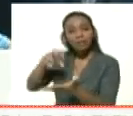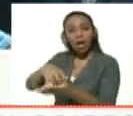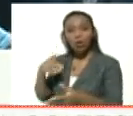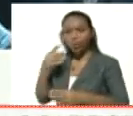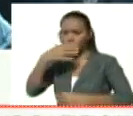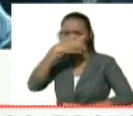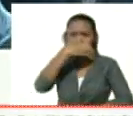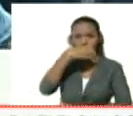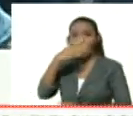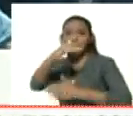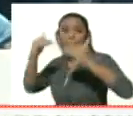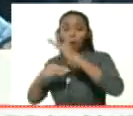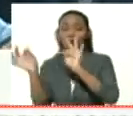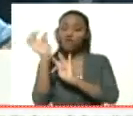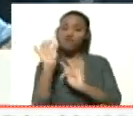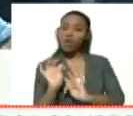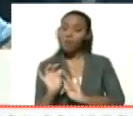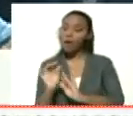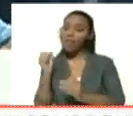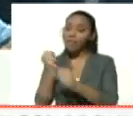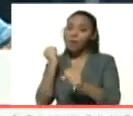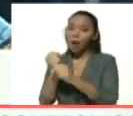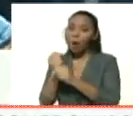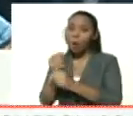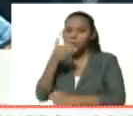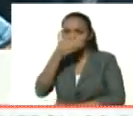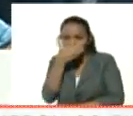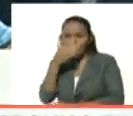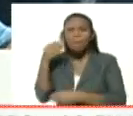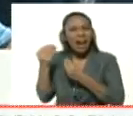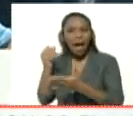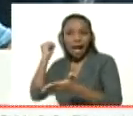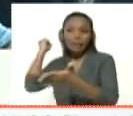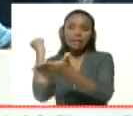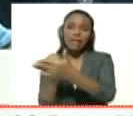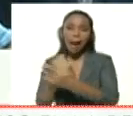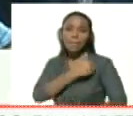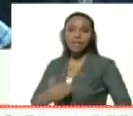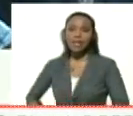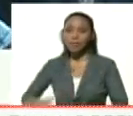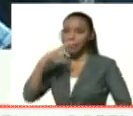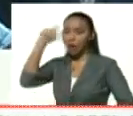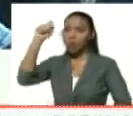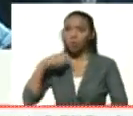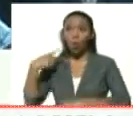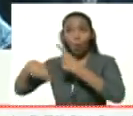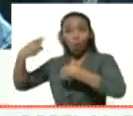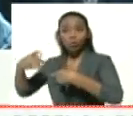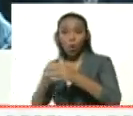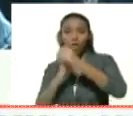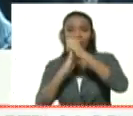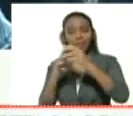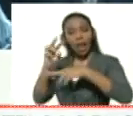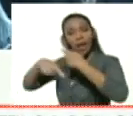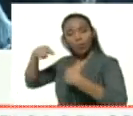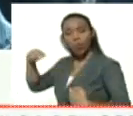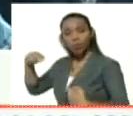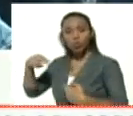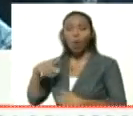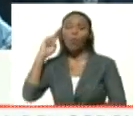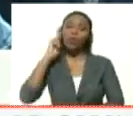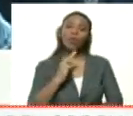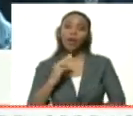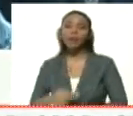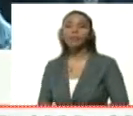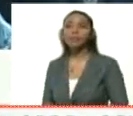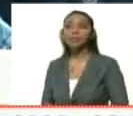terrorista bajo la modalidad de operación encubierta para asesinar al presidente Nicolás Maduro y otros líderes de la Revolución